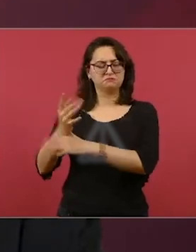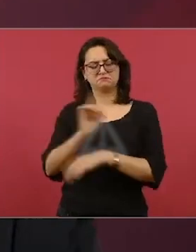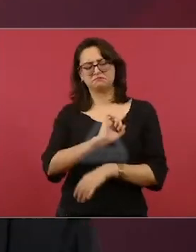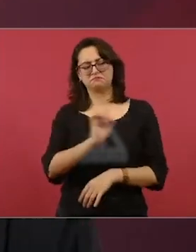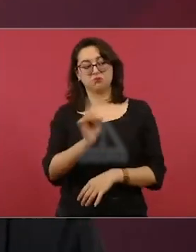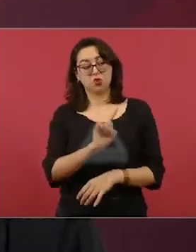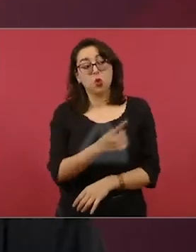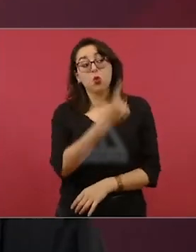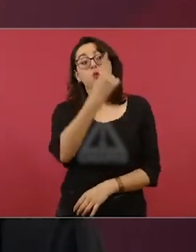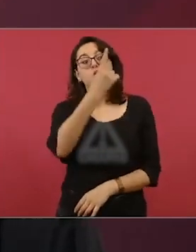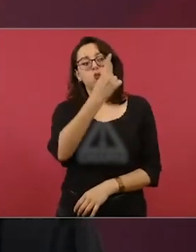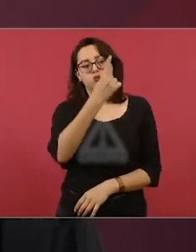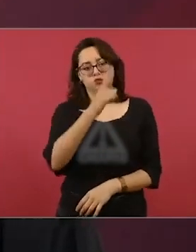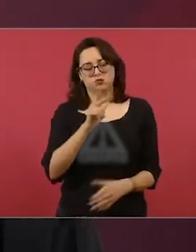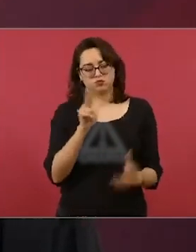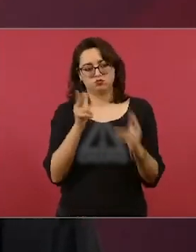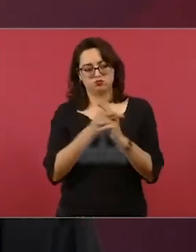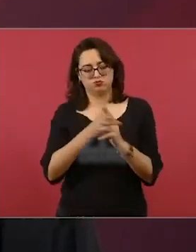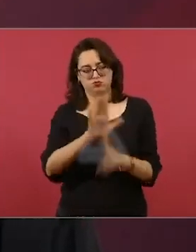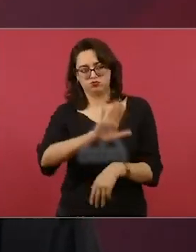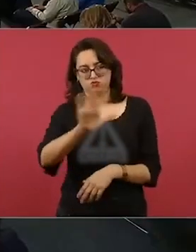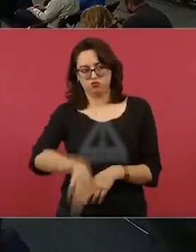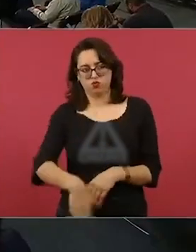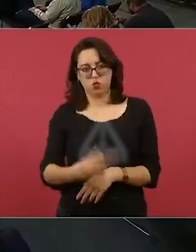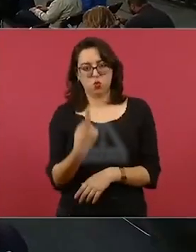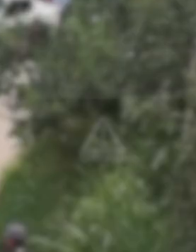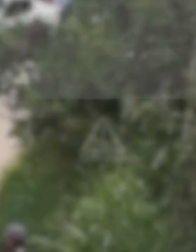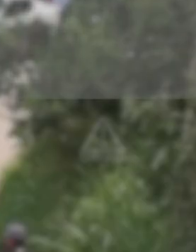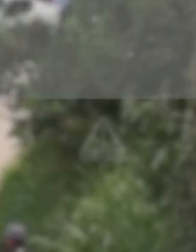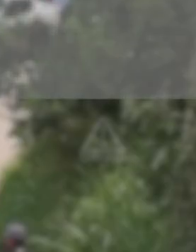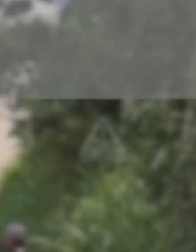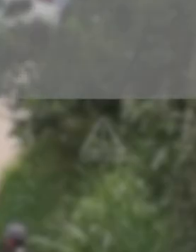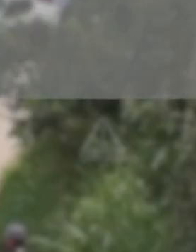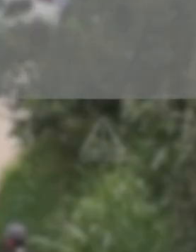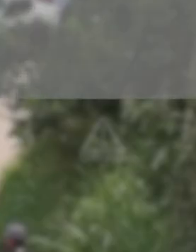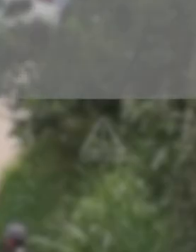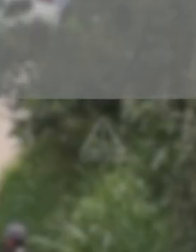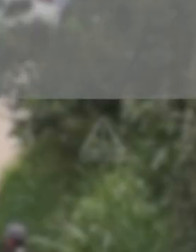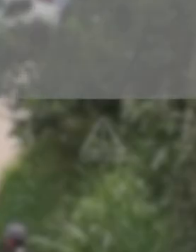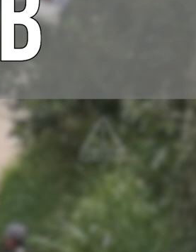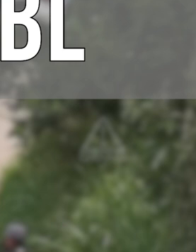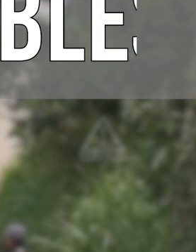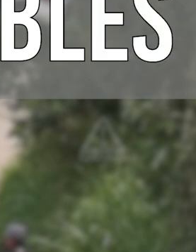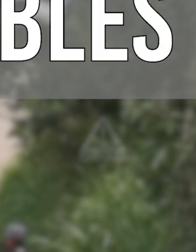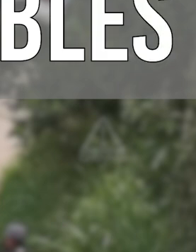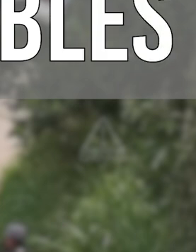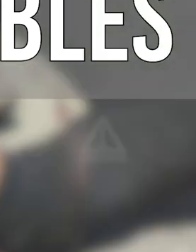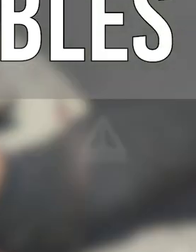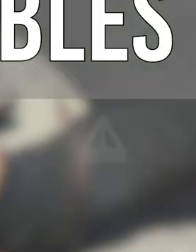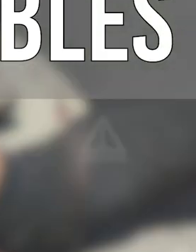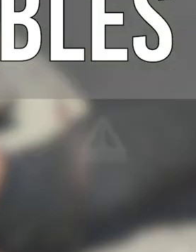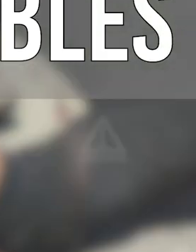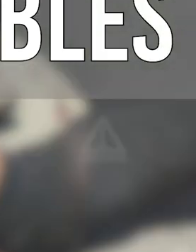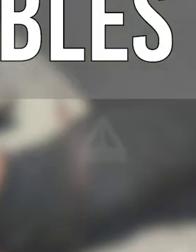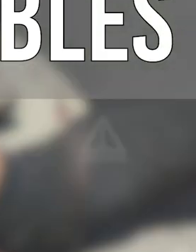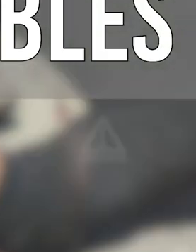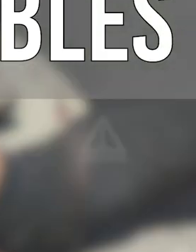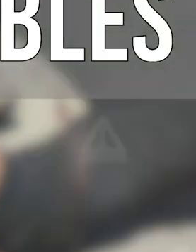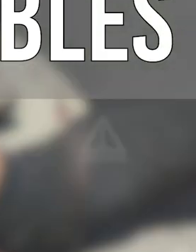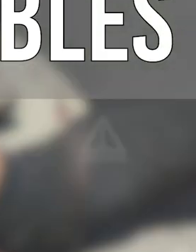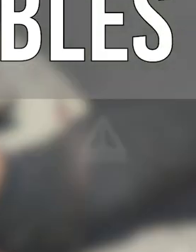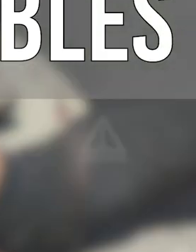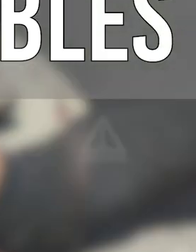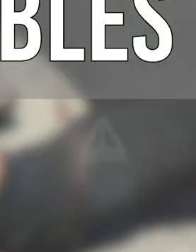ahora la cifra de fallecidos, ¿tú no sabes? Nos dijeron eso, que eran